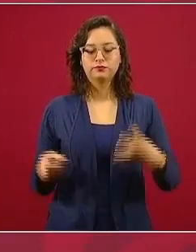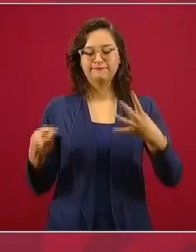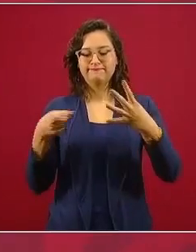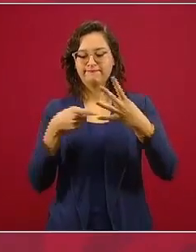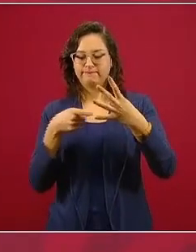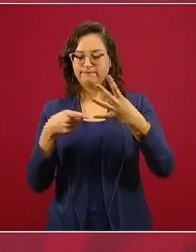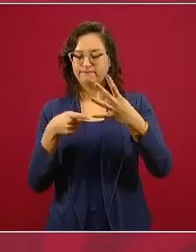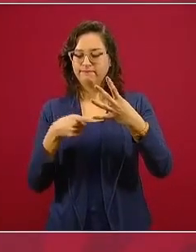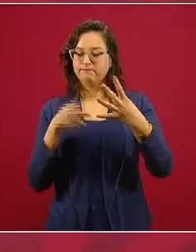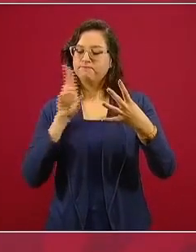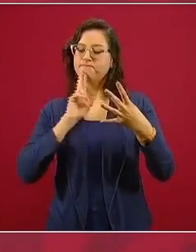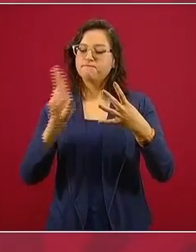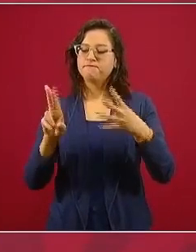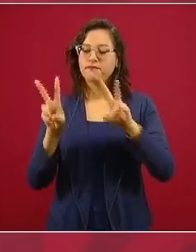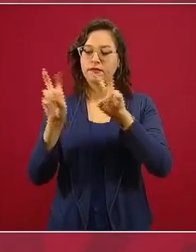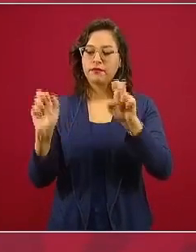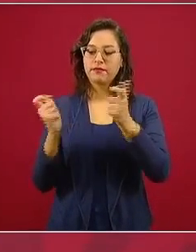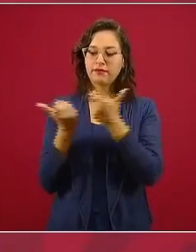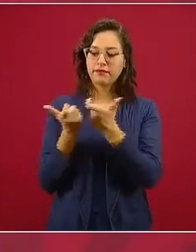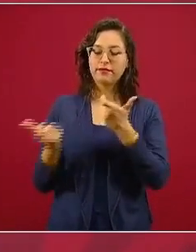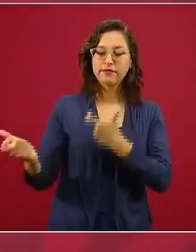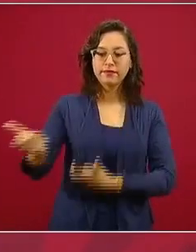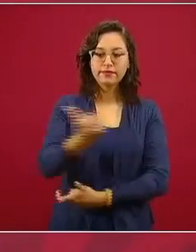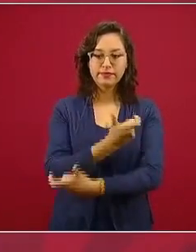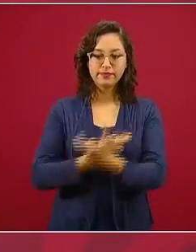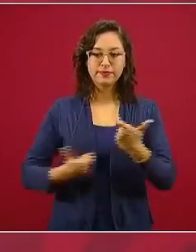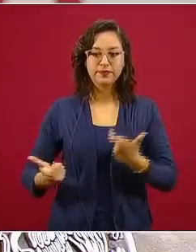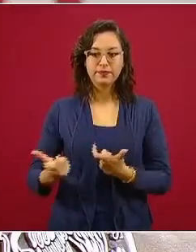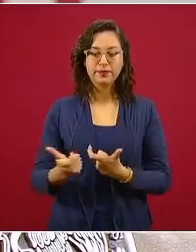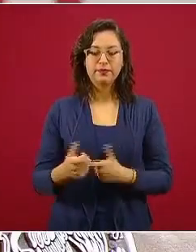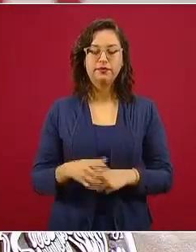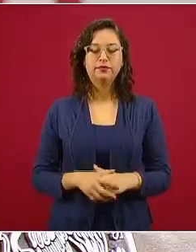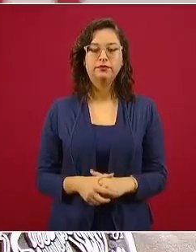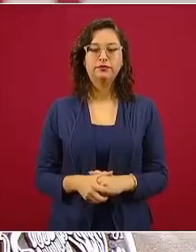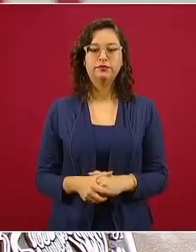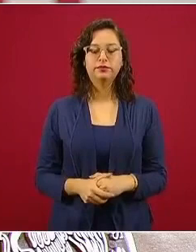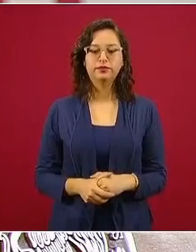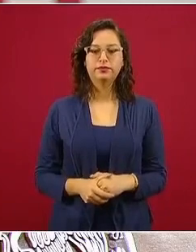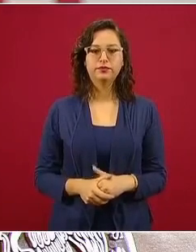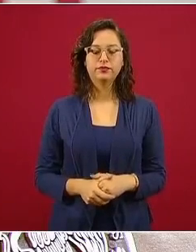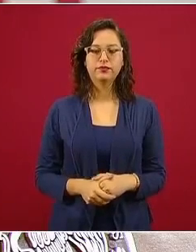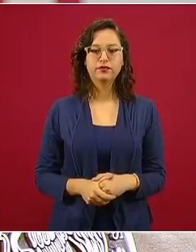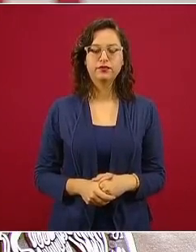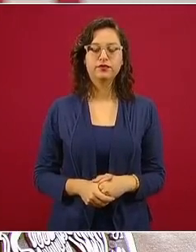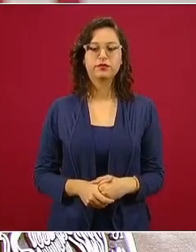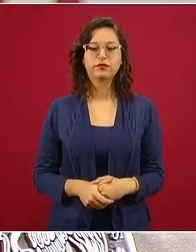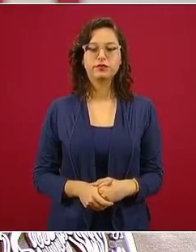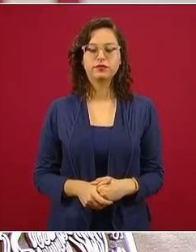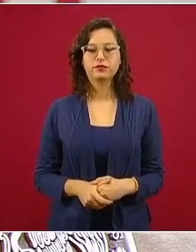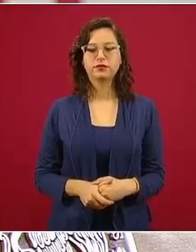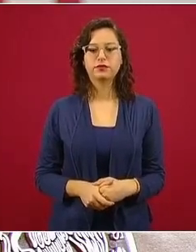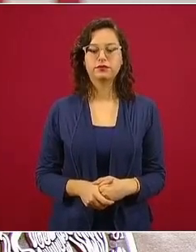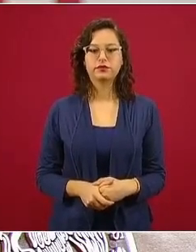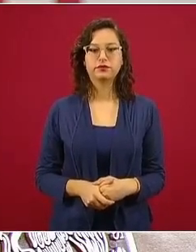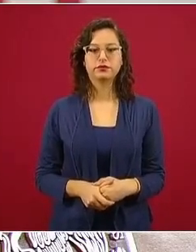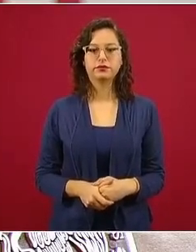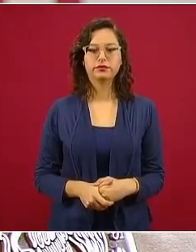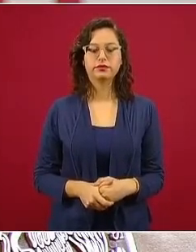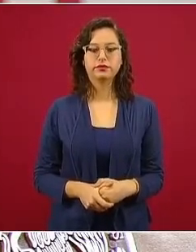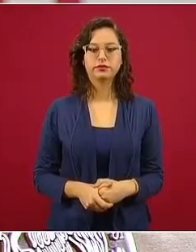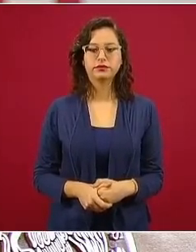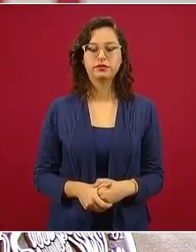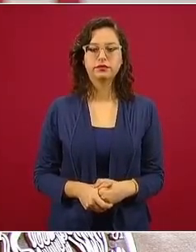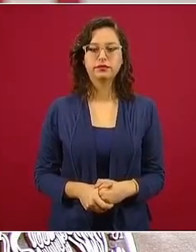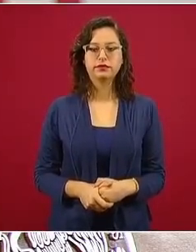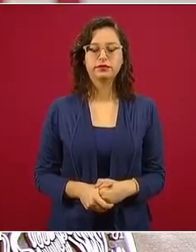final, estamos atendiendo a